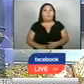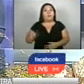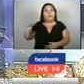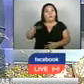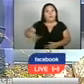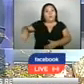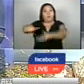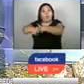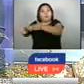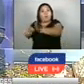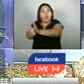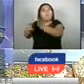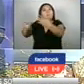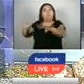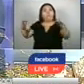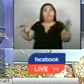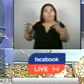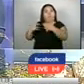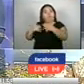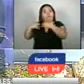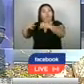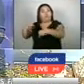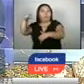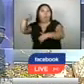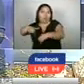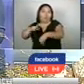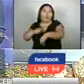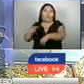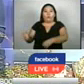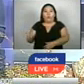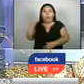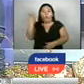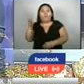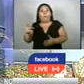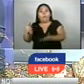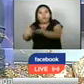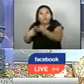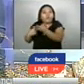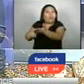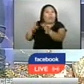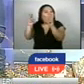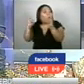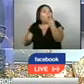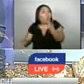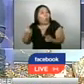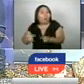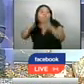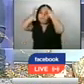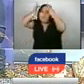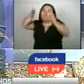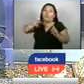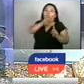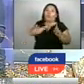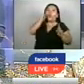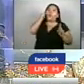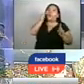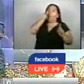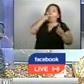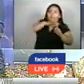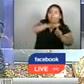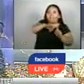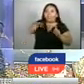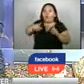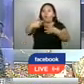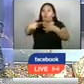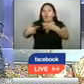en la Asamblea Legislativa se celebró la sesión plenaria extraordinaria para decidir si quitar o no el fuero al diputado Norman Quijano